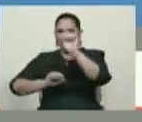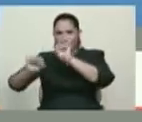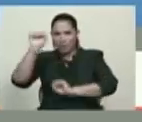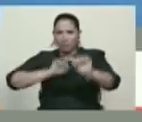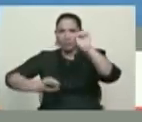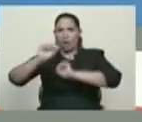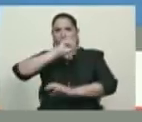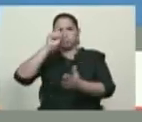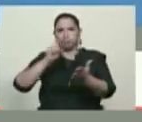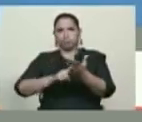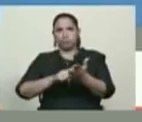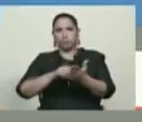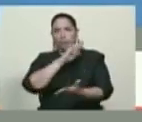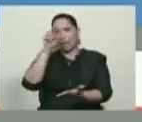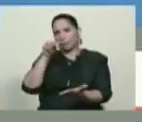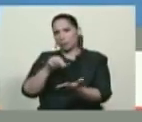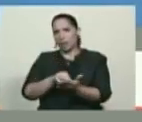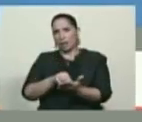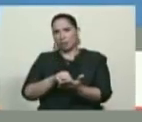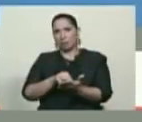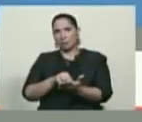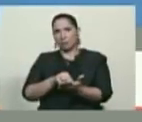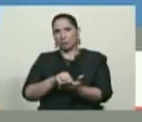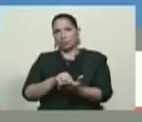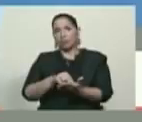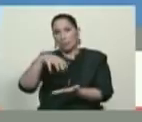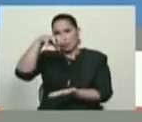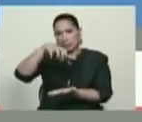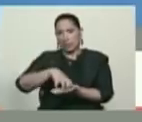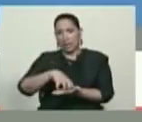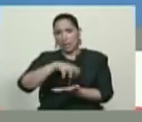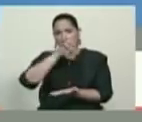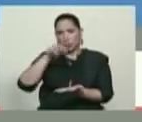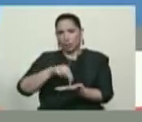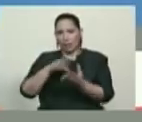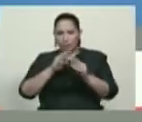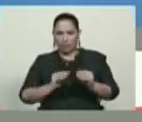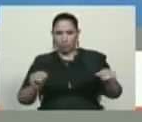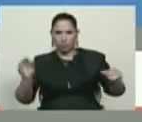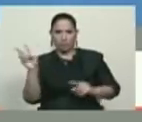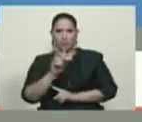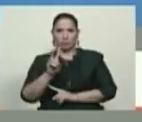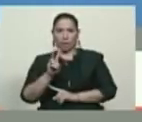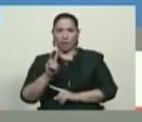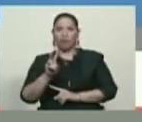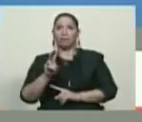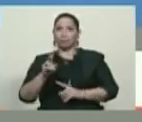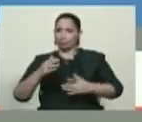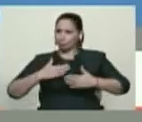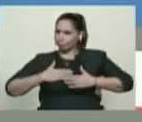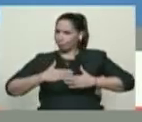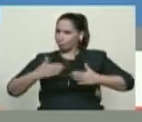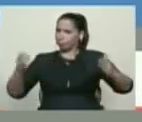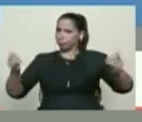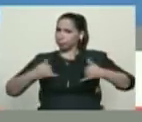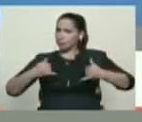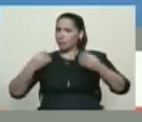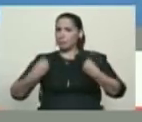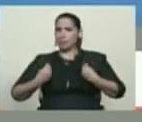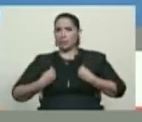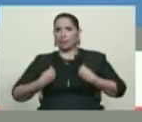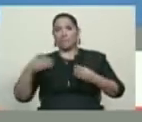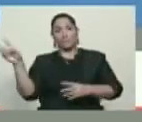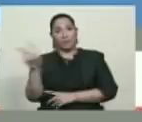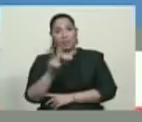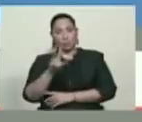integridad nacional, la identidad nacional y territorial de Venezuela hasta con su vida. No va a ocurrir. Venezuela está